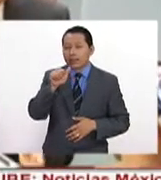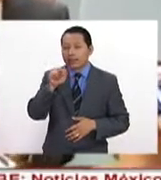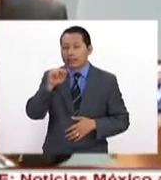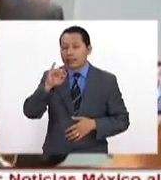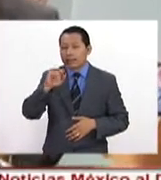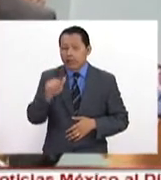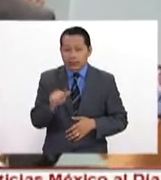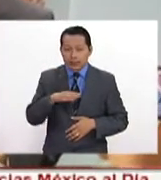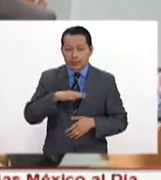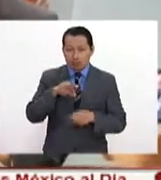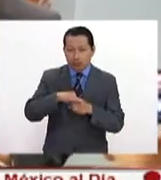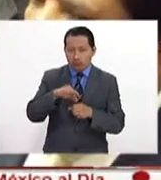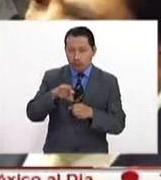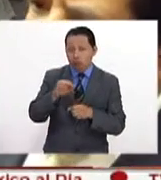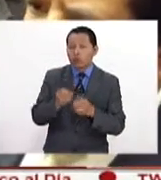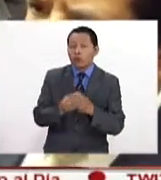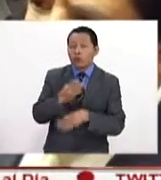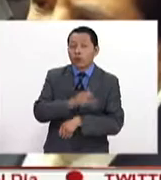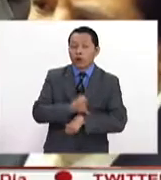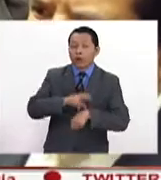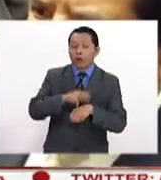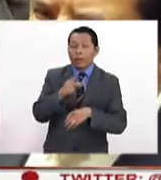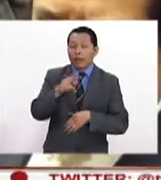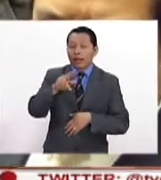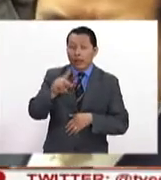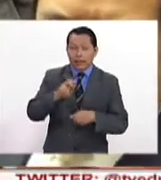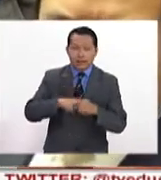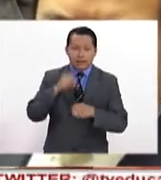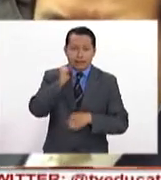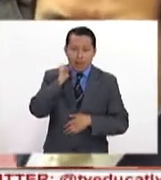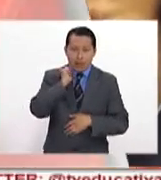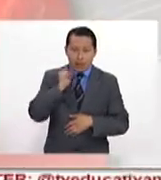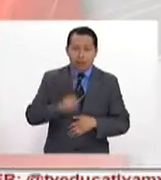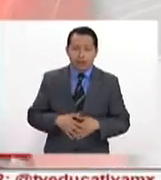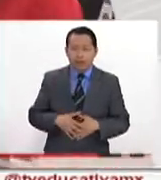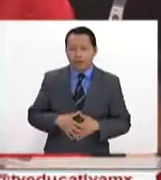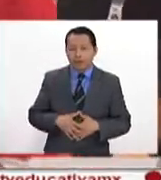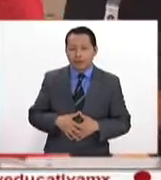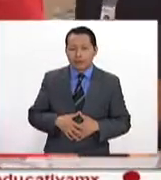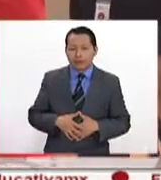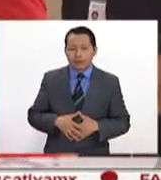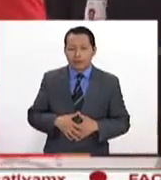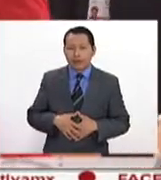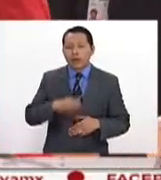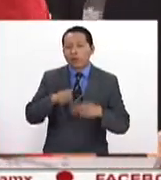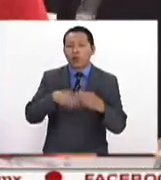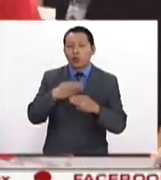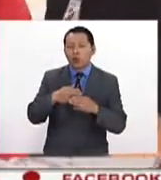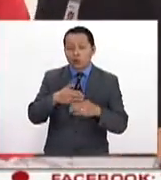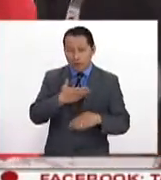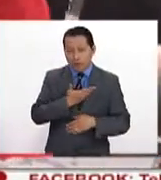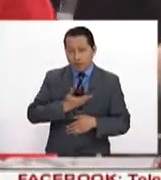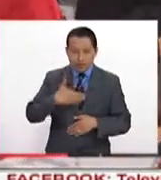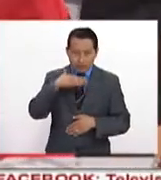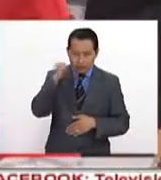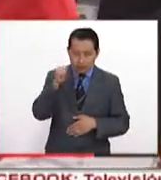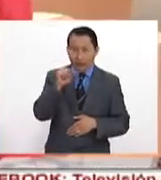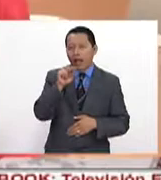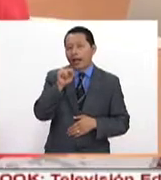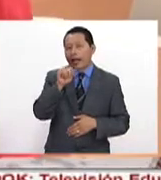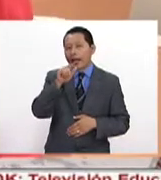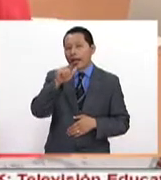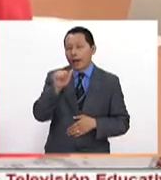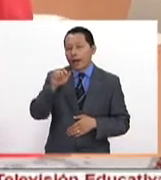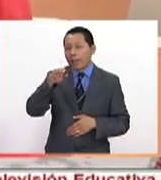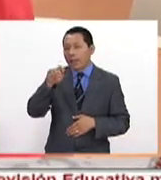por unanimidad nuevo coordinador del PRD en el Senado. En el mundo, la canciller alemana Angela Merkel